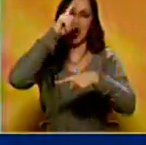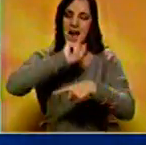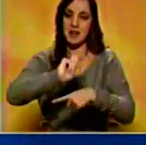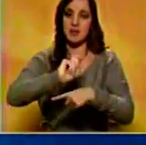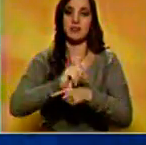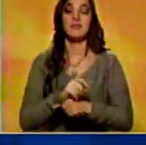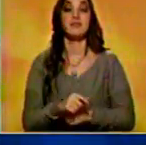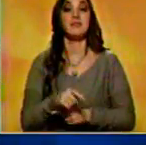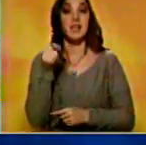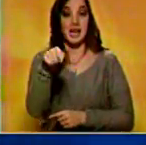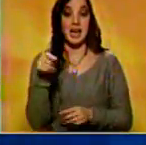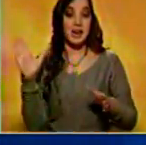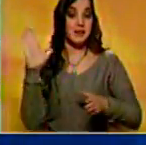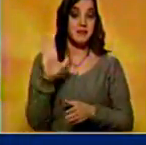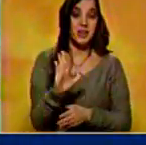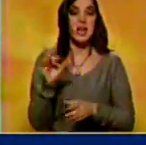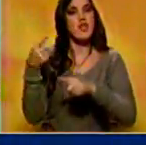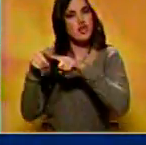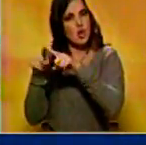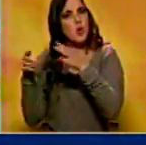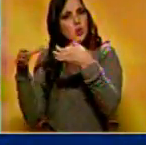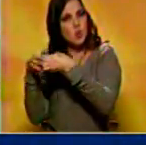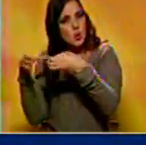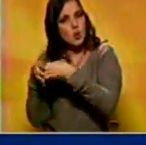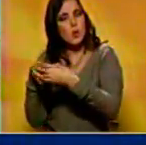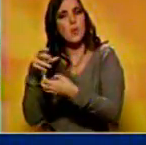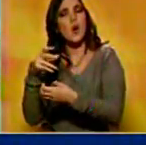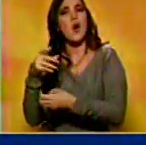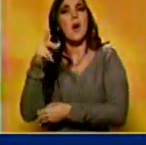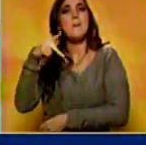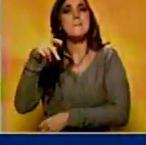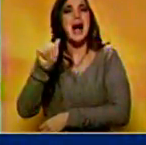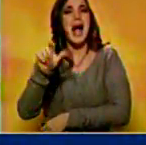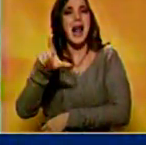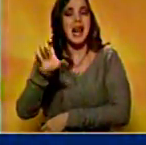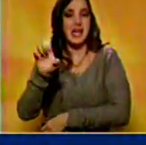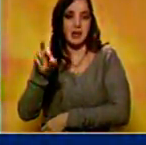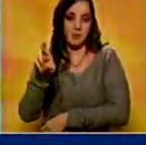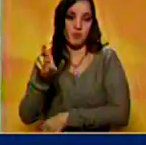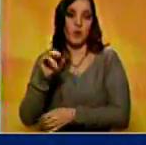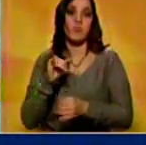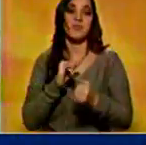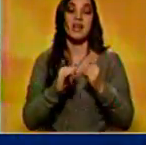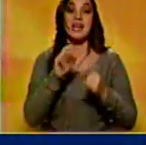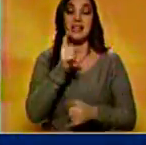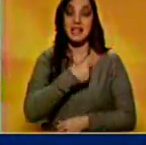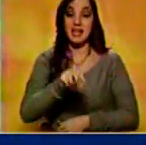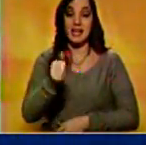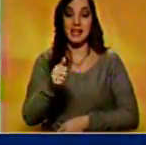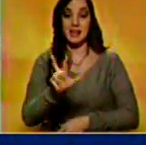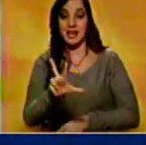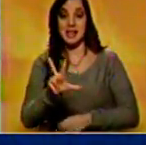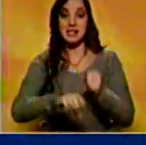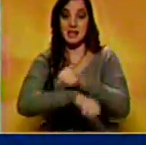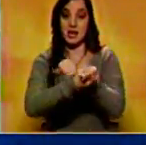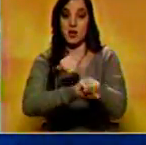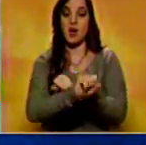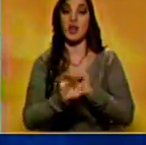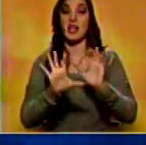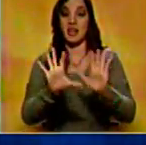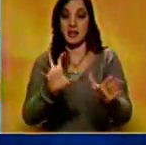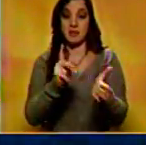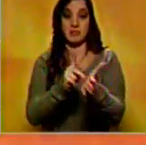del Palermo, equipo en el que disputó 3 temporadas. En la última jugó 35 partidos con 13 goles y 10